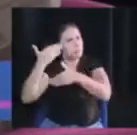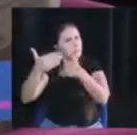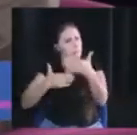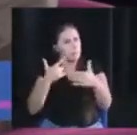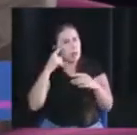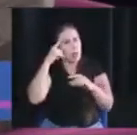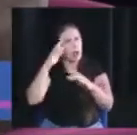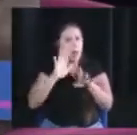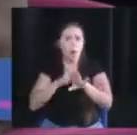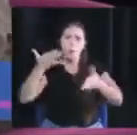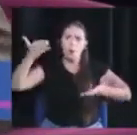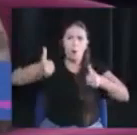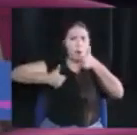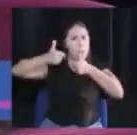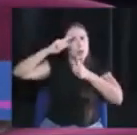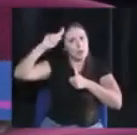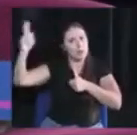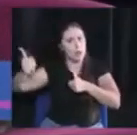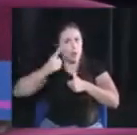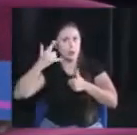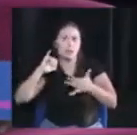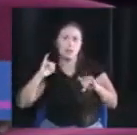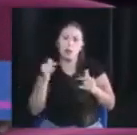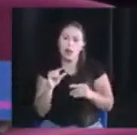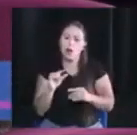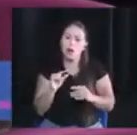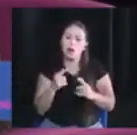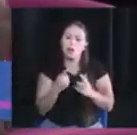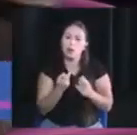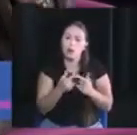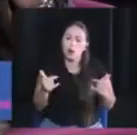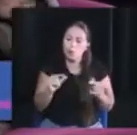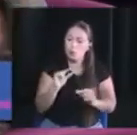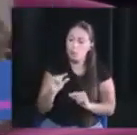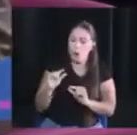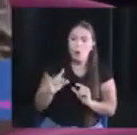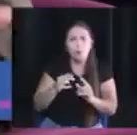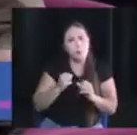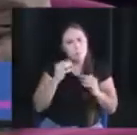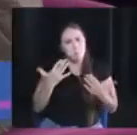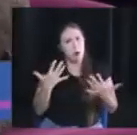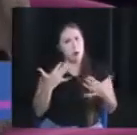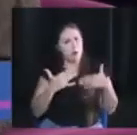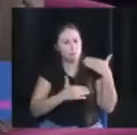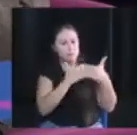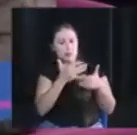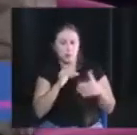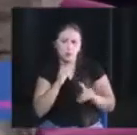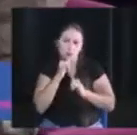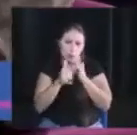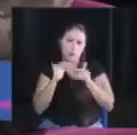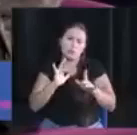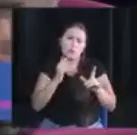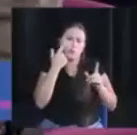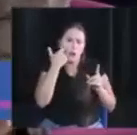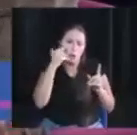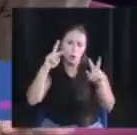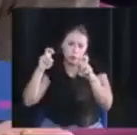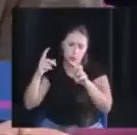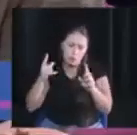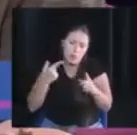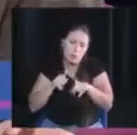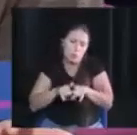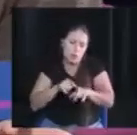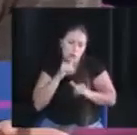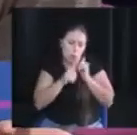nivel internacional usando muy pocos recursos. Yo no puedo dejar de contar acá lo que ya se debe haber contado mejor que lo